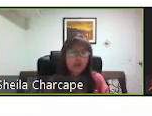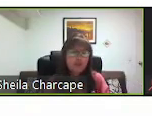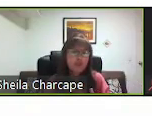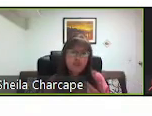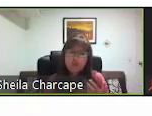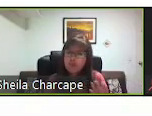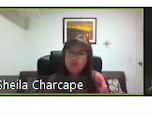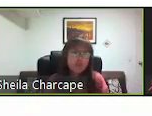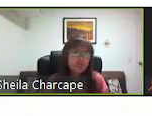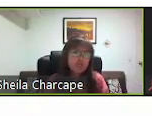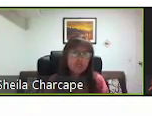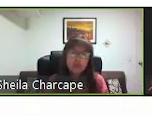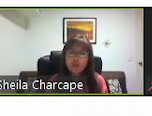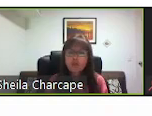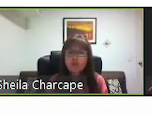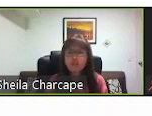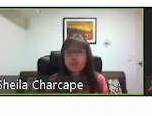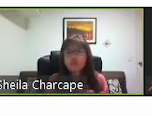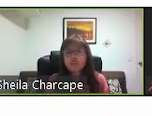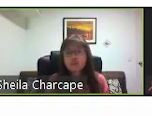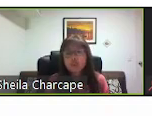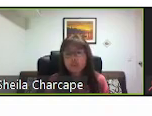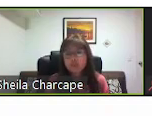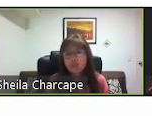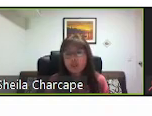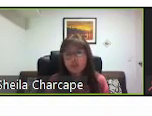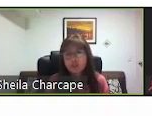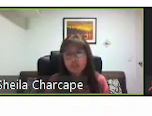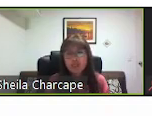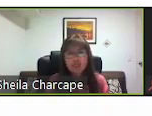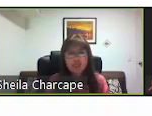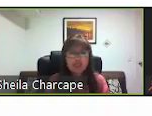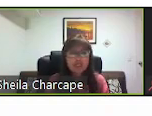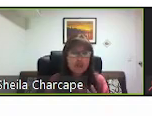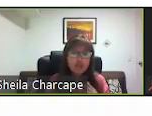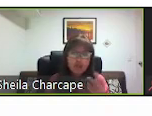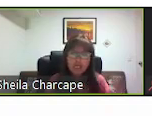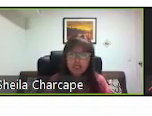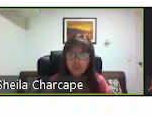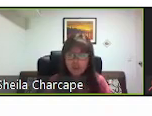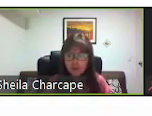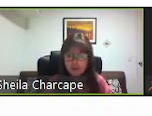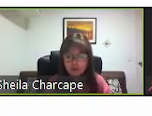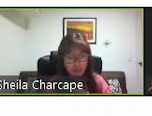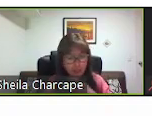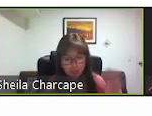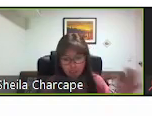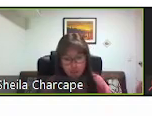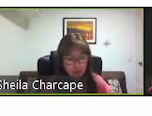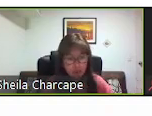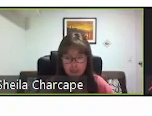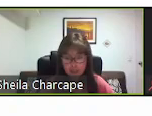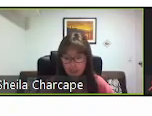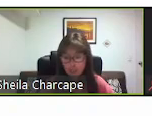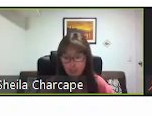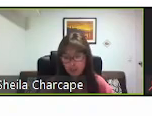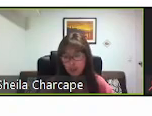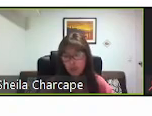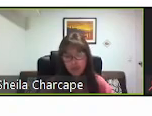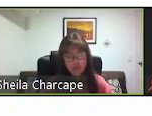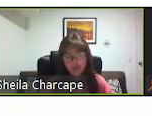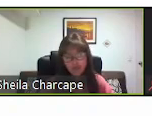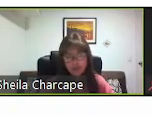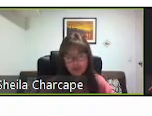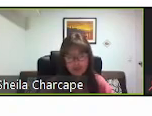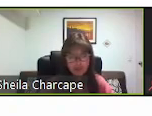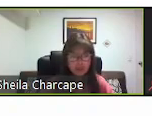rompió, porque justamente estaba jugando, no fue su intención, les cae una paliza a los pobres que nunca más les queda ganas de